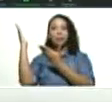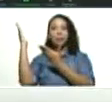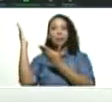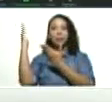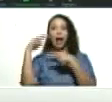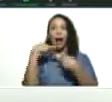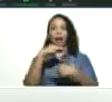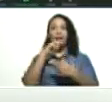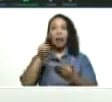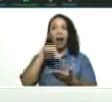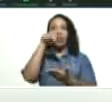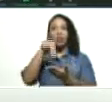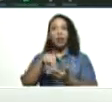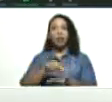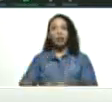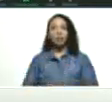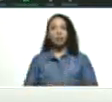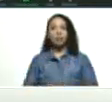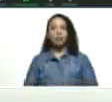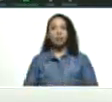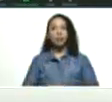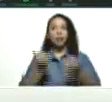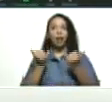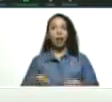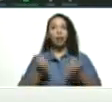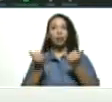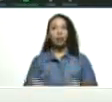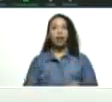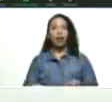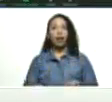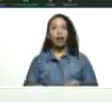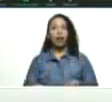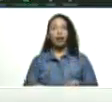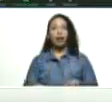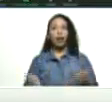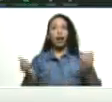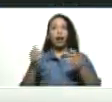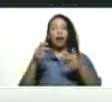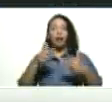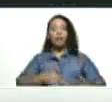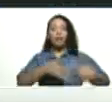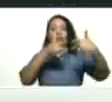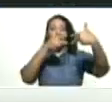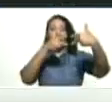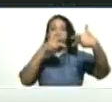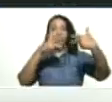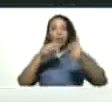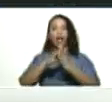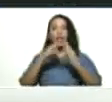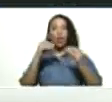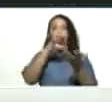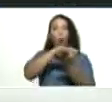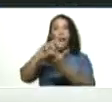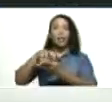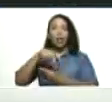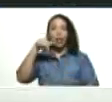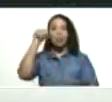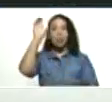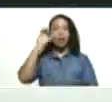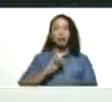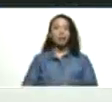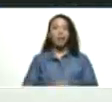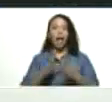nivel nacional presentes a través de la videoconferencia en todos los estados del país,